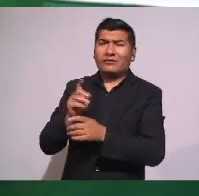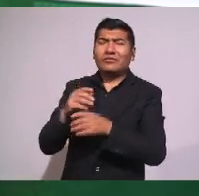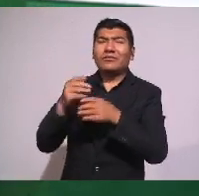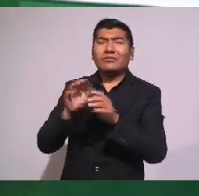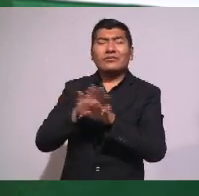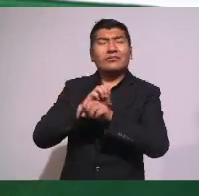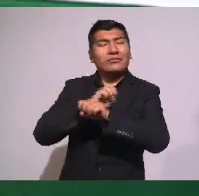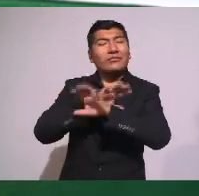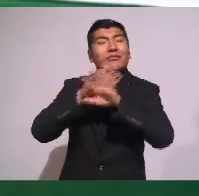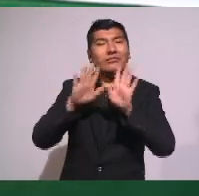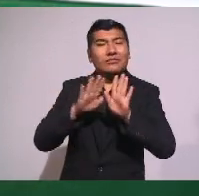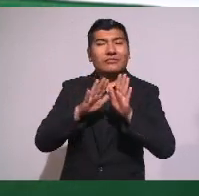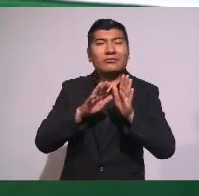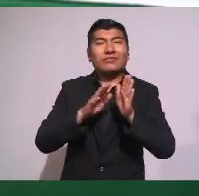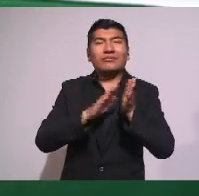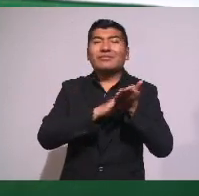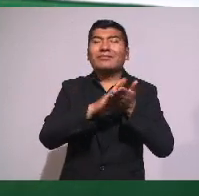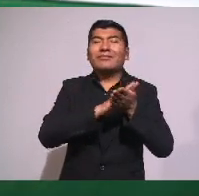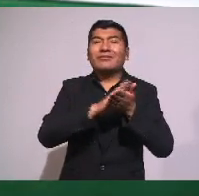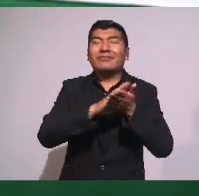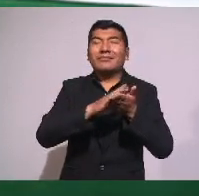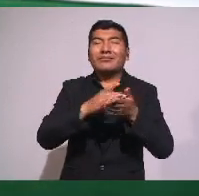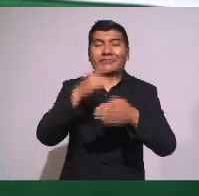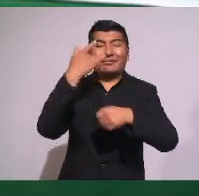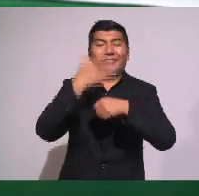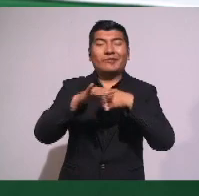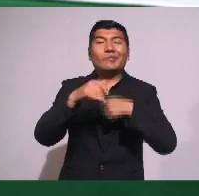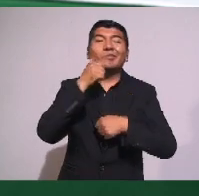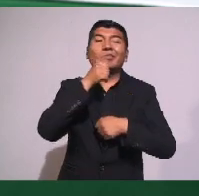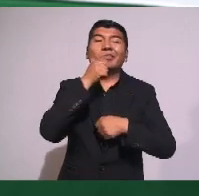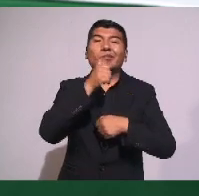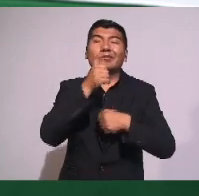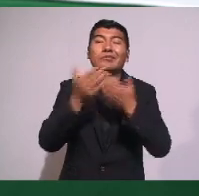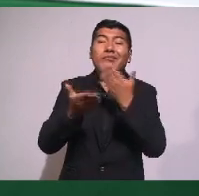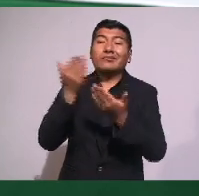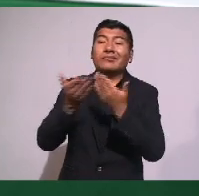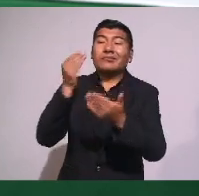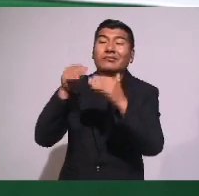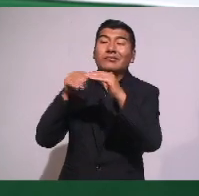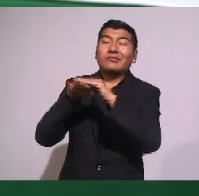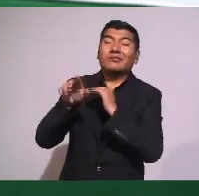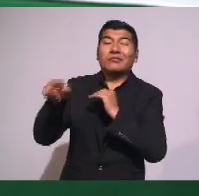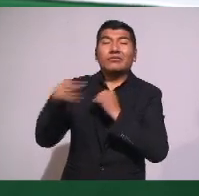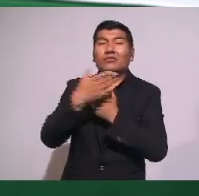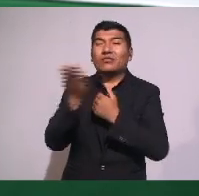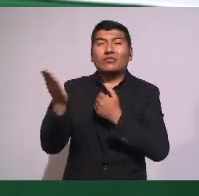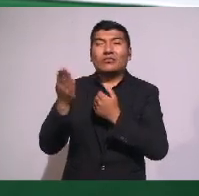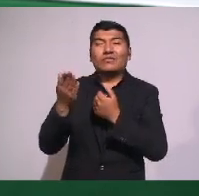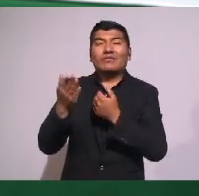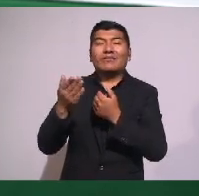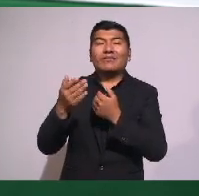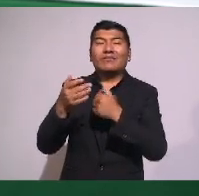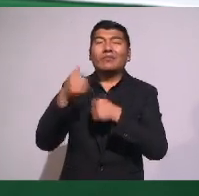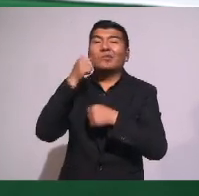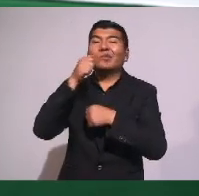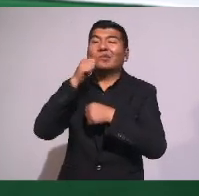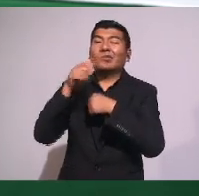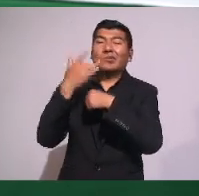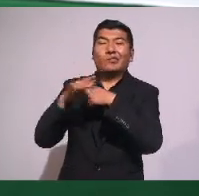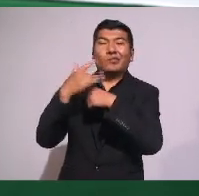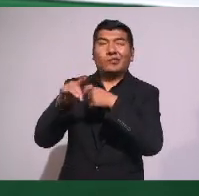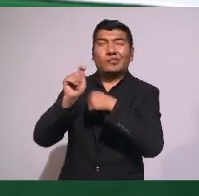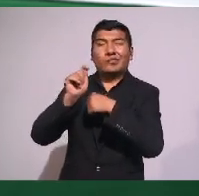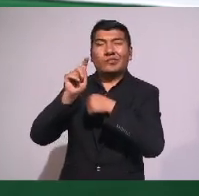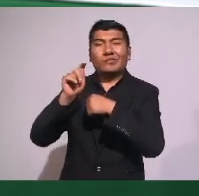la pornografía hoy día, la facilidad que tenemos de acceso a contenidos pornográficos que hay